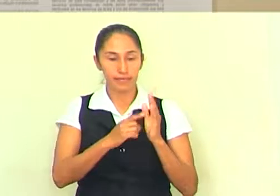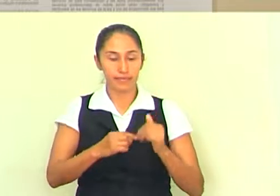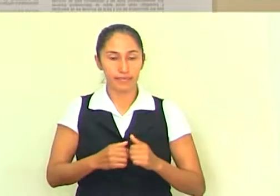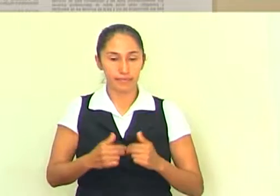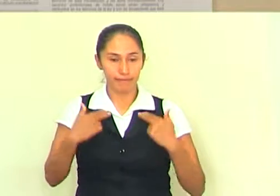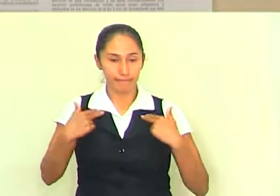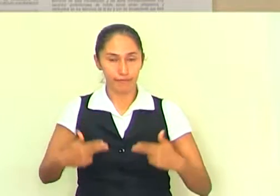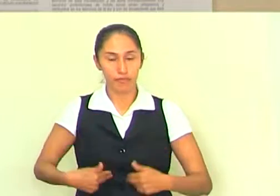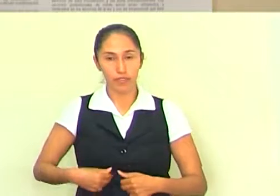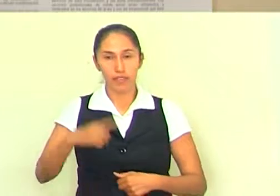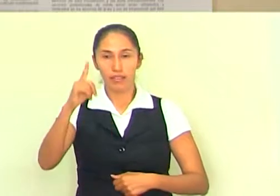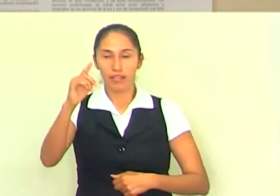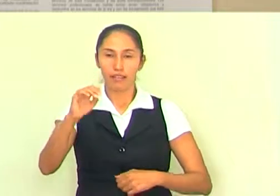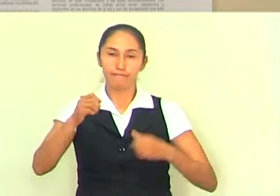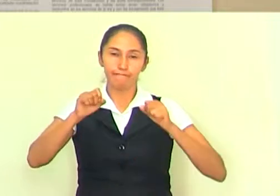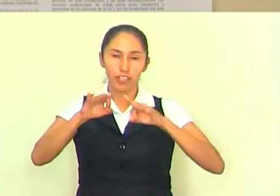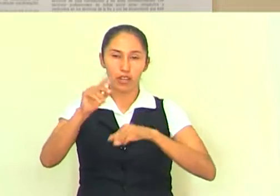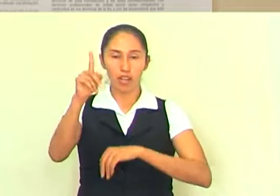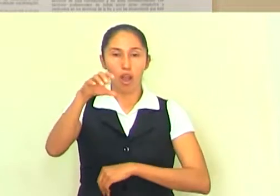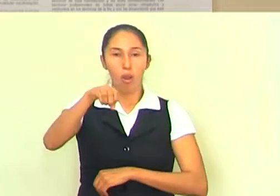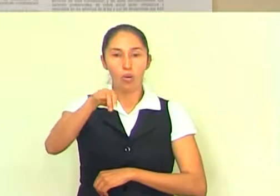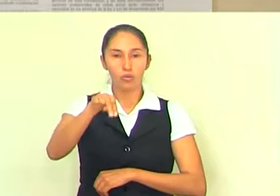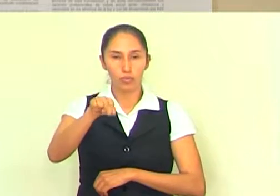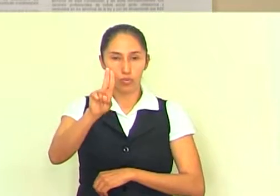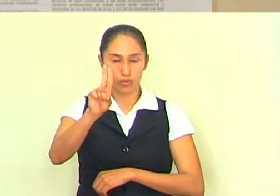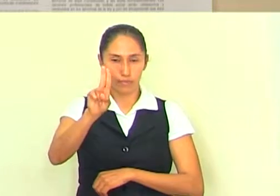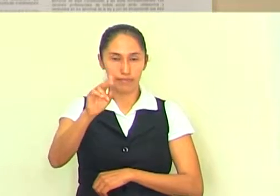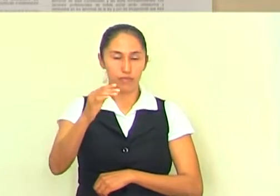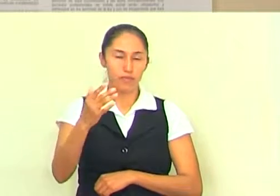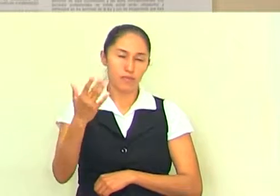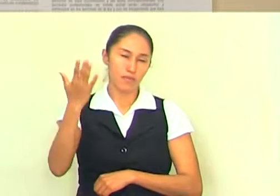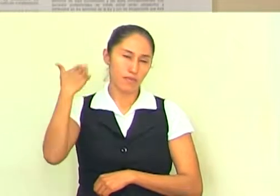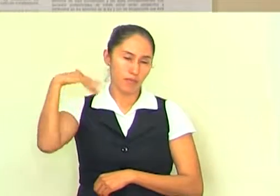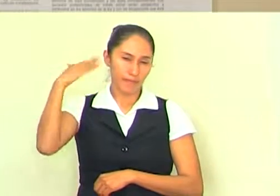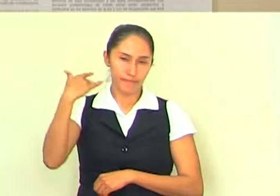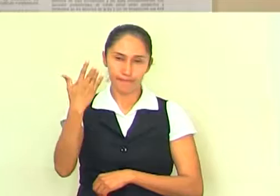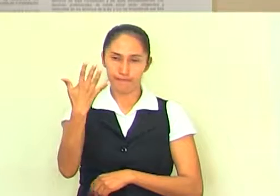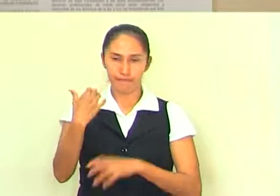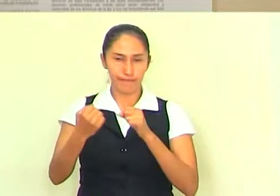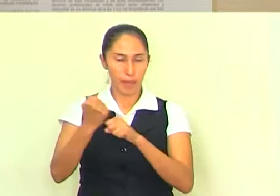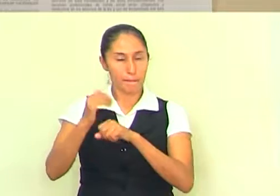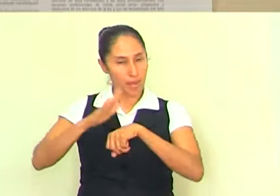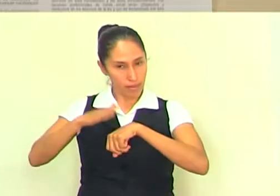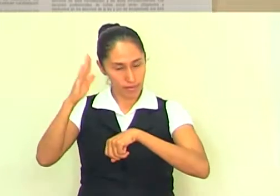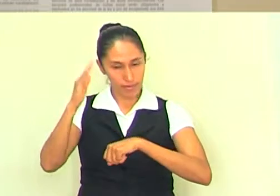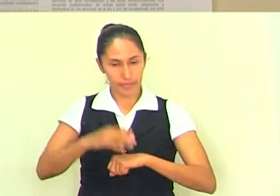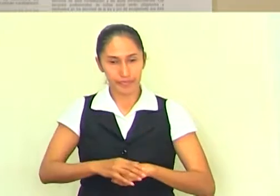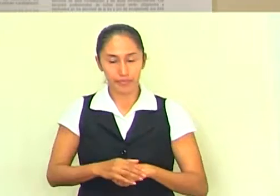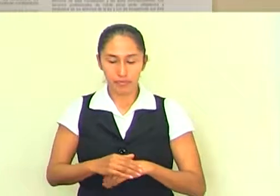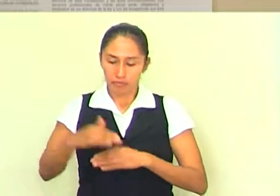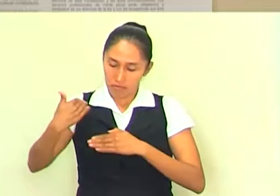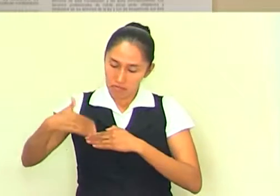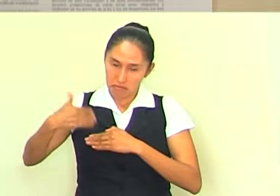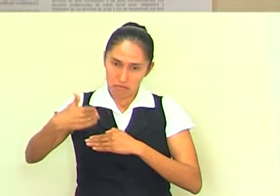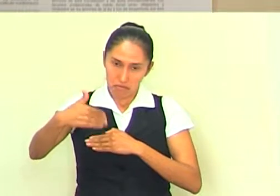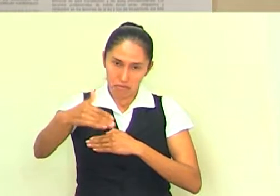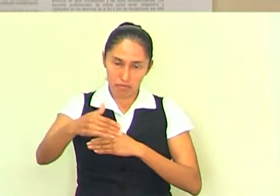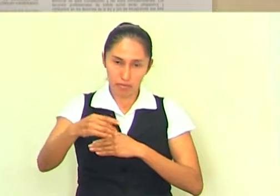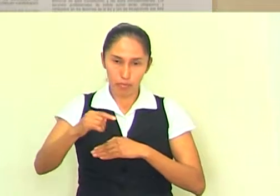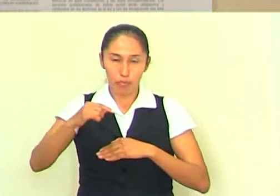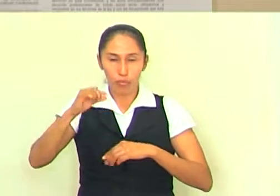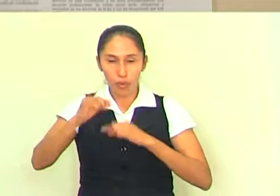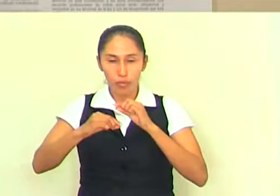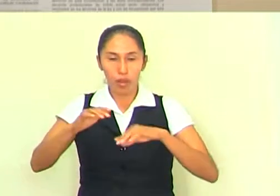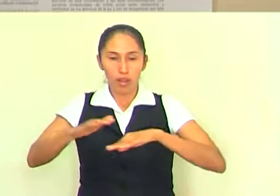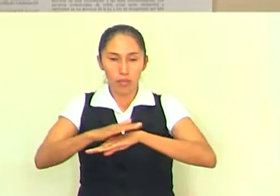la ONU ya hace más de medio siglo y que se han venido perfeccionando, pero también,